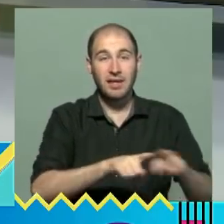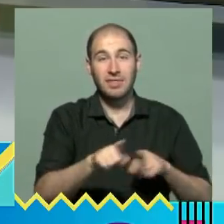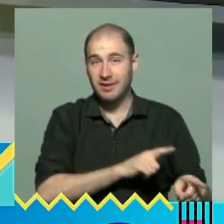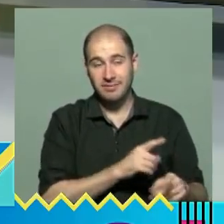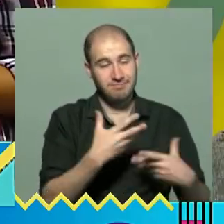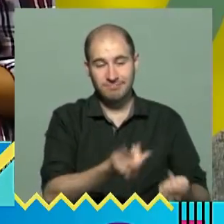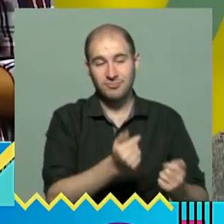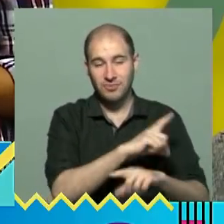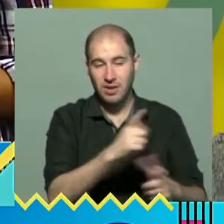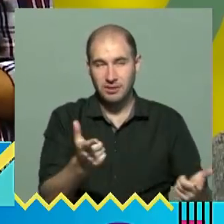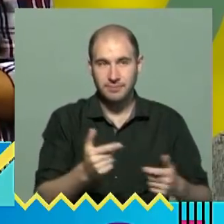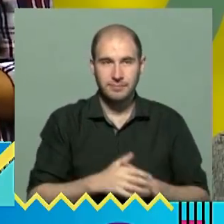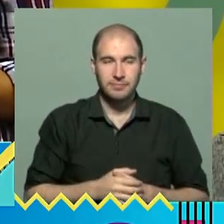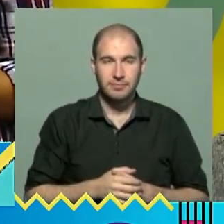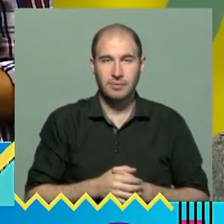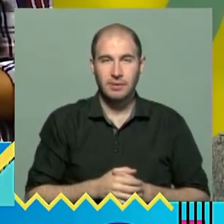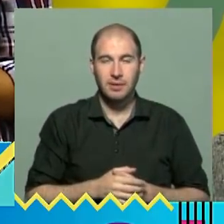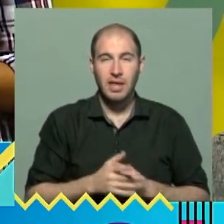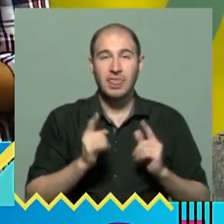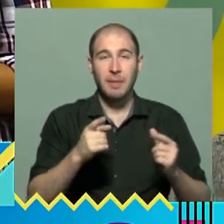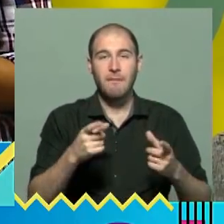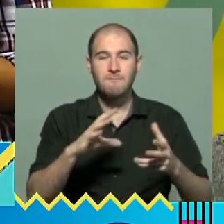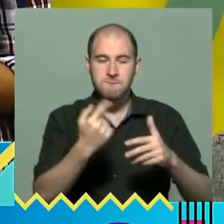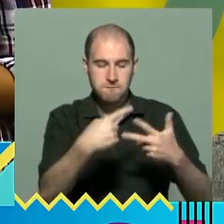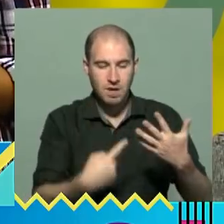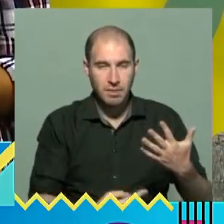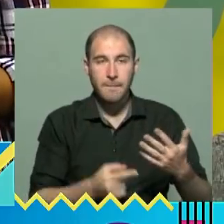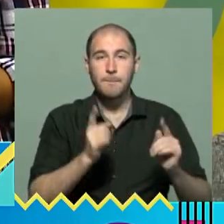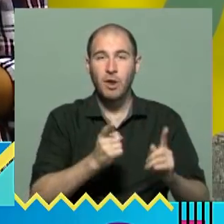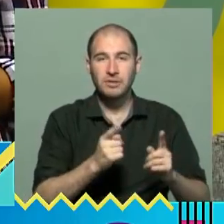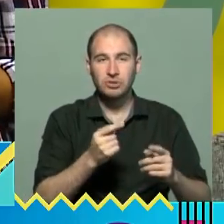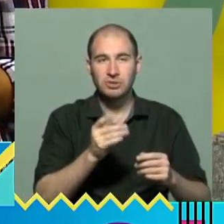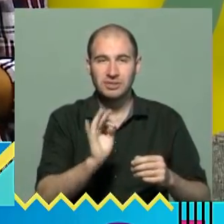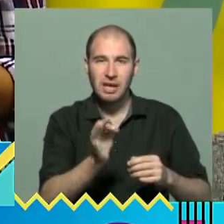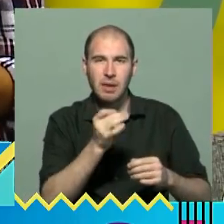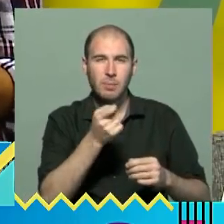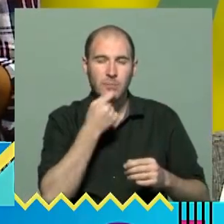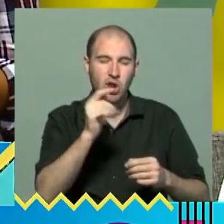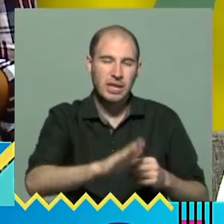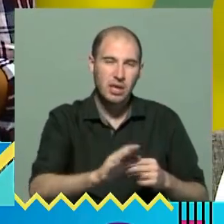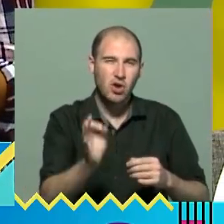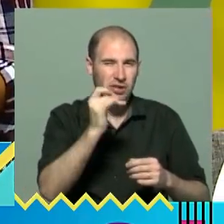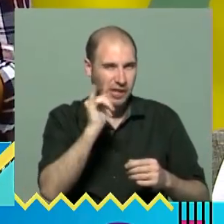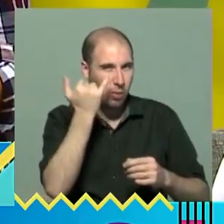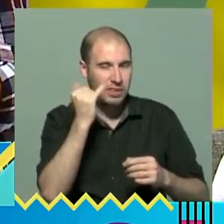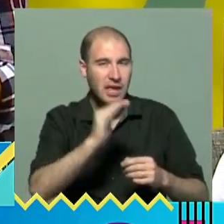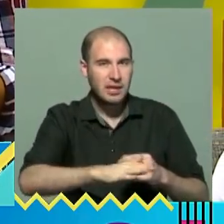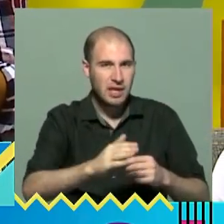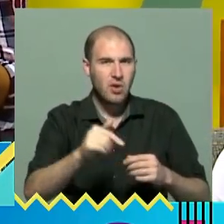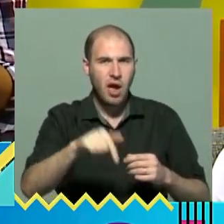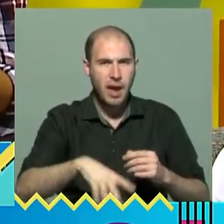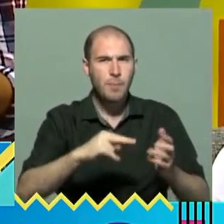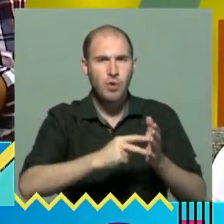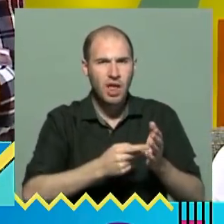no te lo da hoy en día. Y tampoco los métodos, que un docente puede saber si un niño, o puede percibir si un niño está pasando